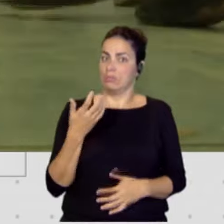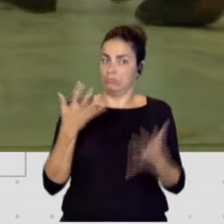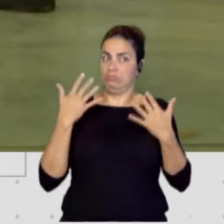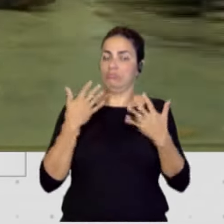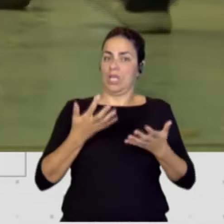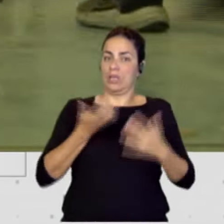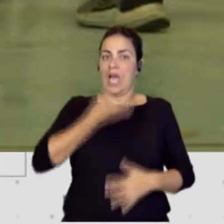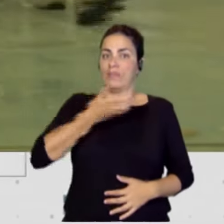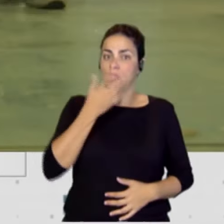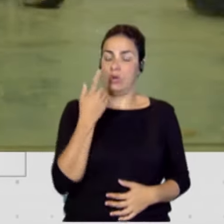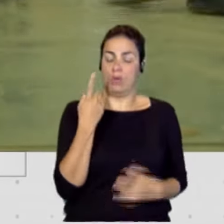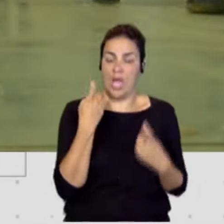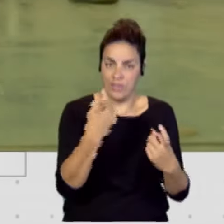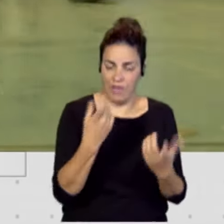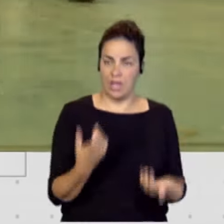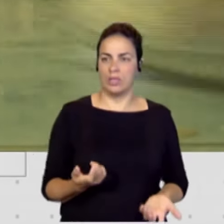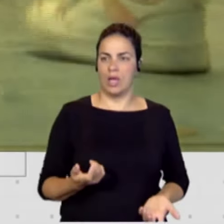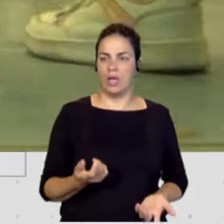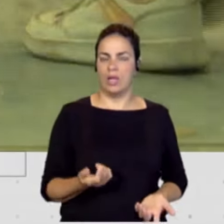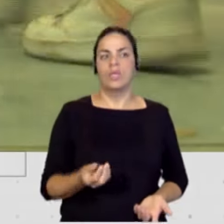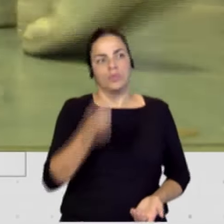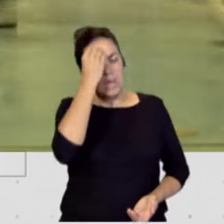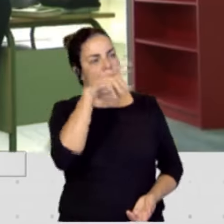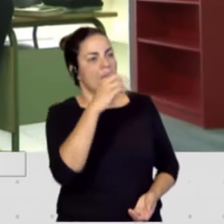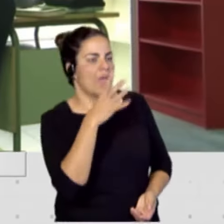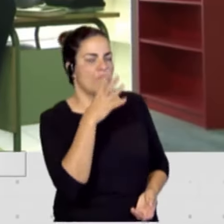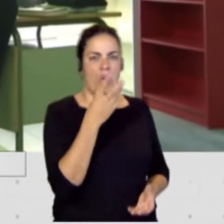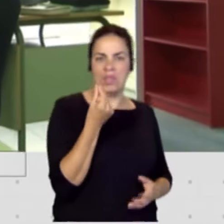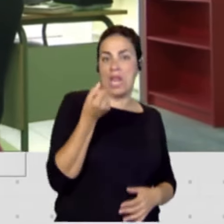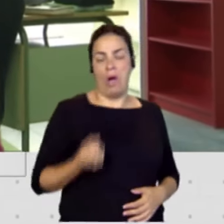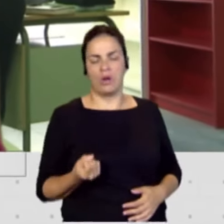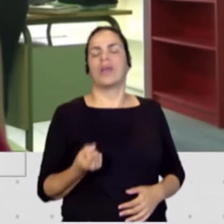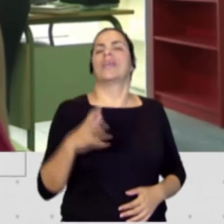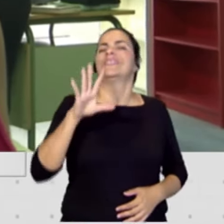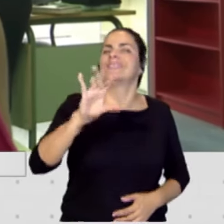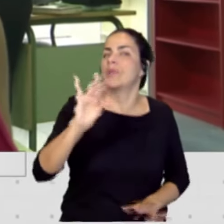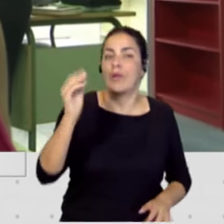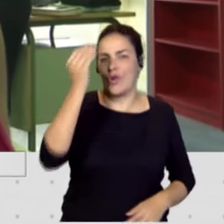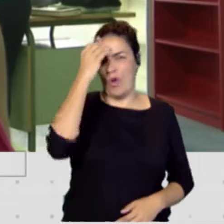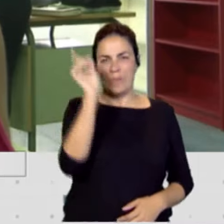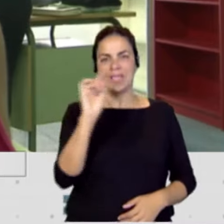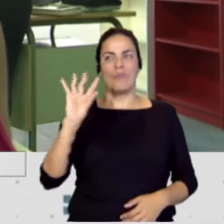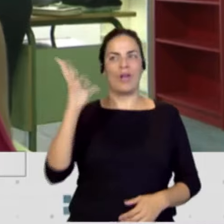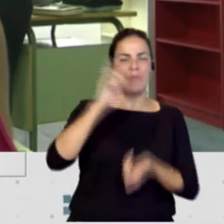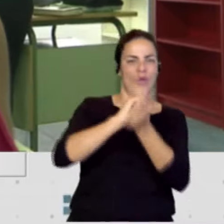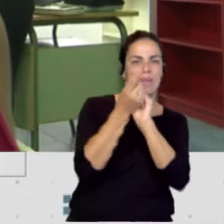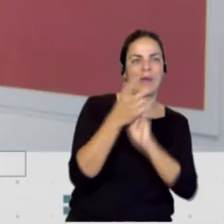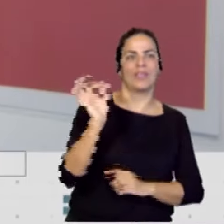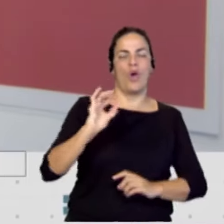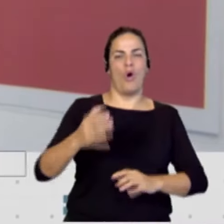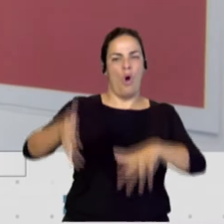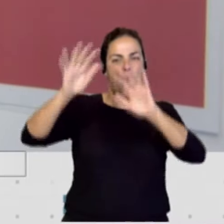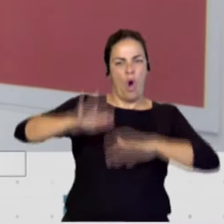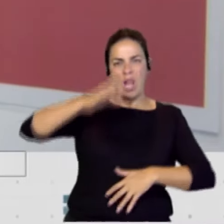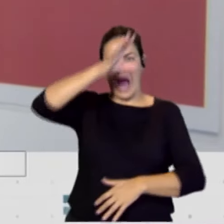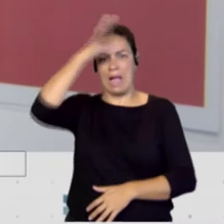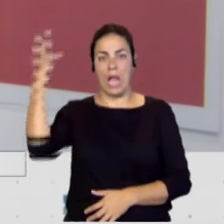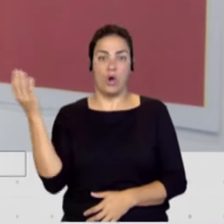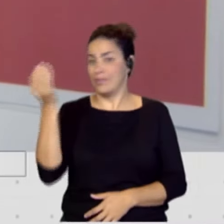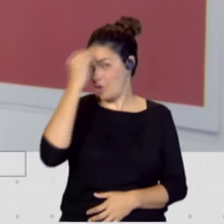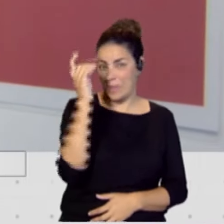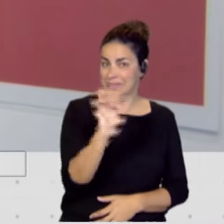dinero y tal cual pero claro No habíamos pensado ni en el cambio climático ni en las olas de calor y con esto te vuelvo a